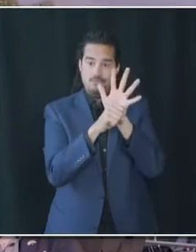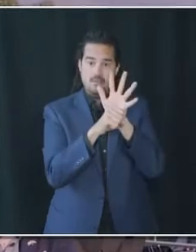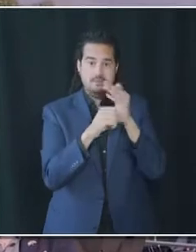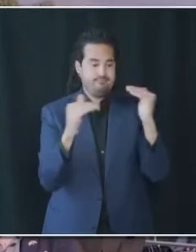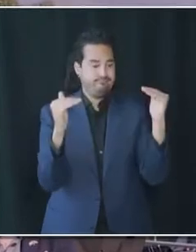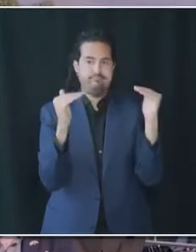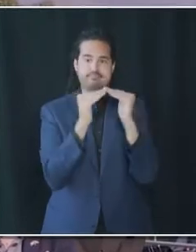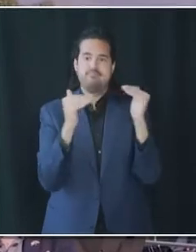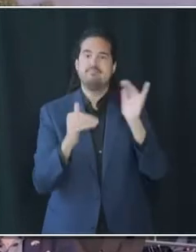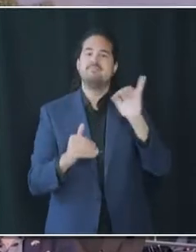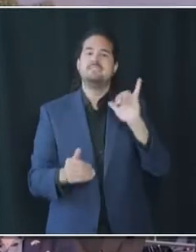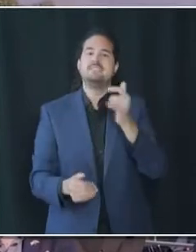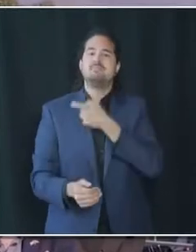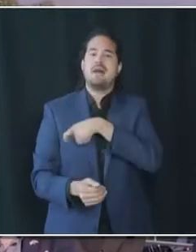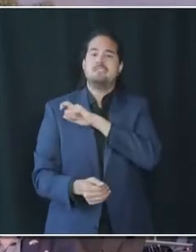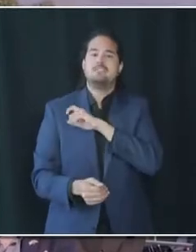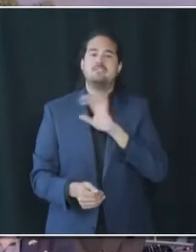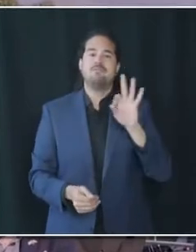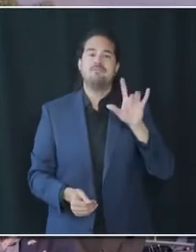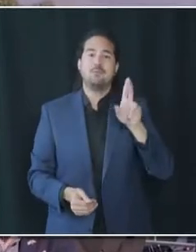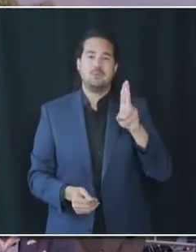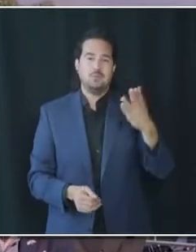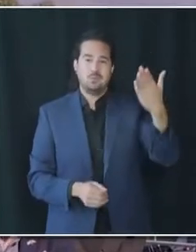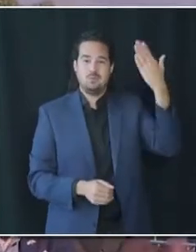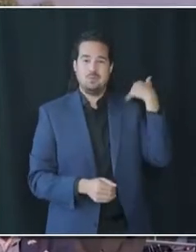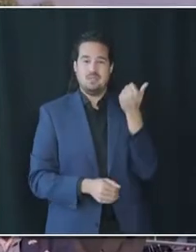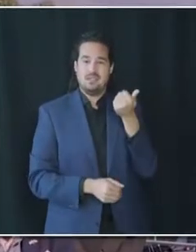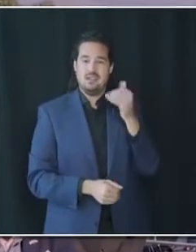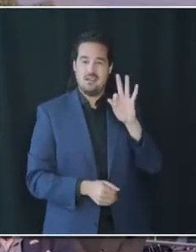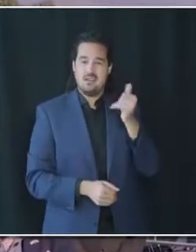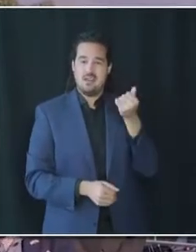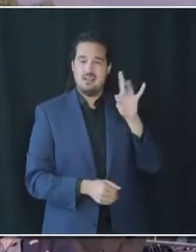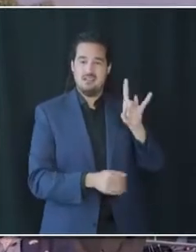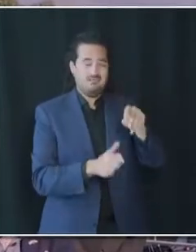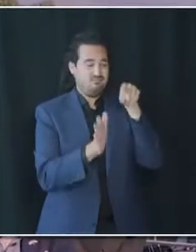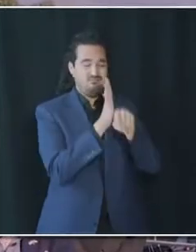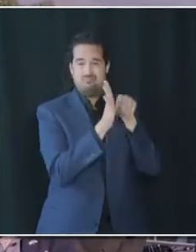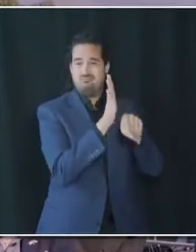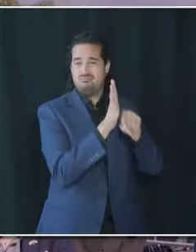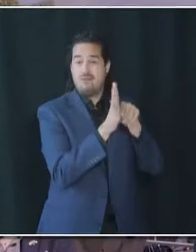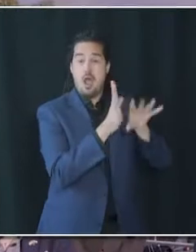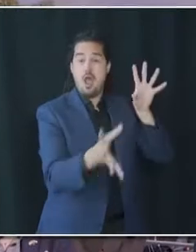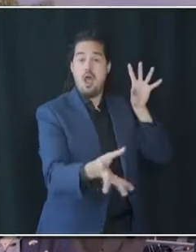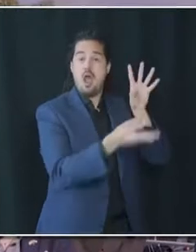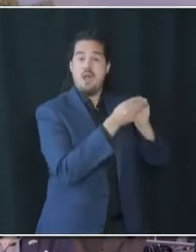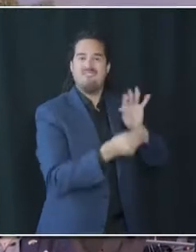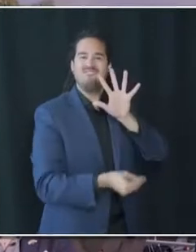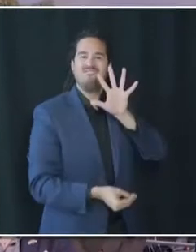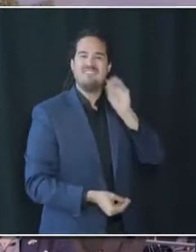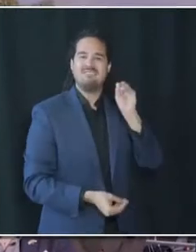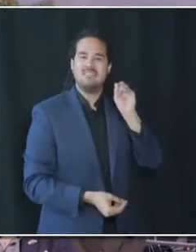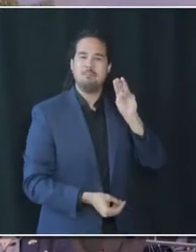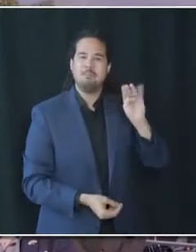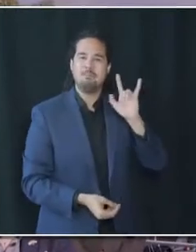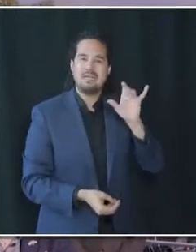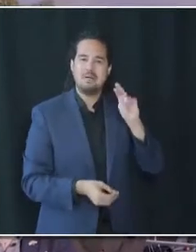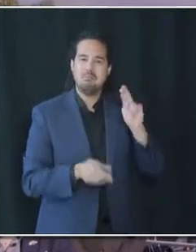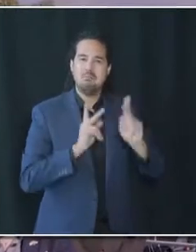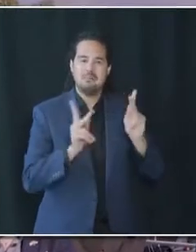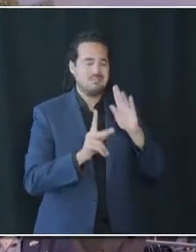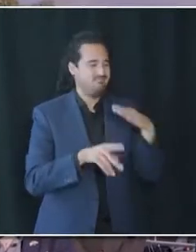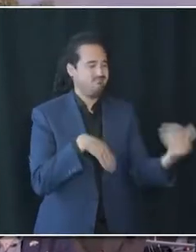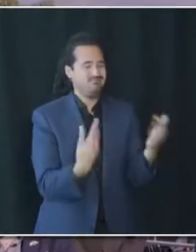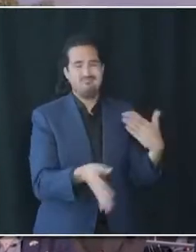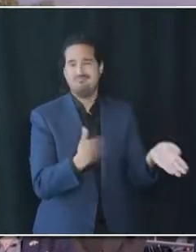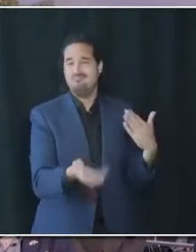de 1918 que mató a casi 50 millones de personas históricamente por todo el mundo y a menos que tengamos